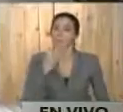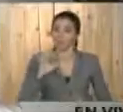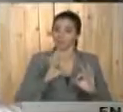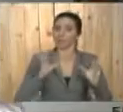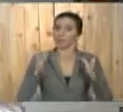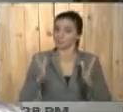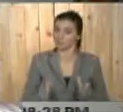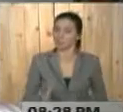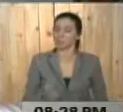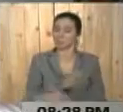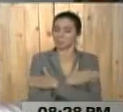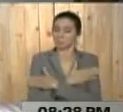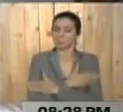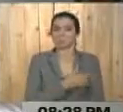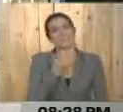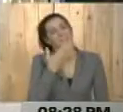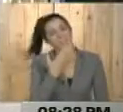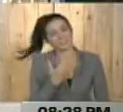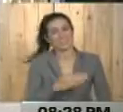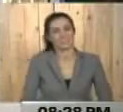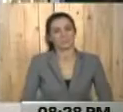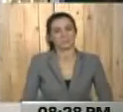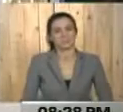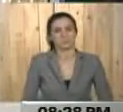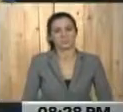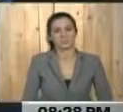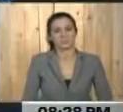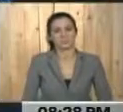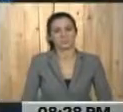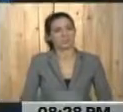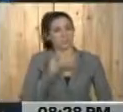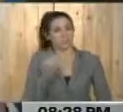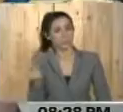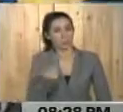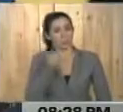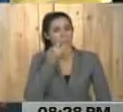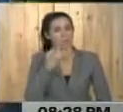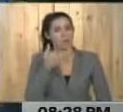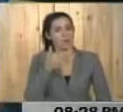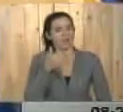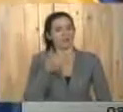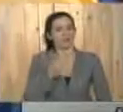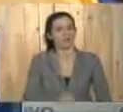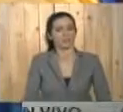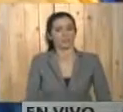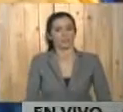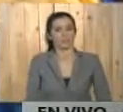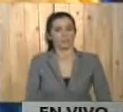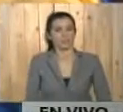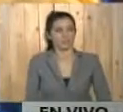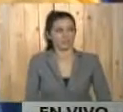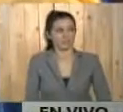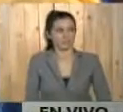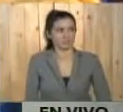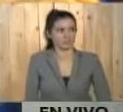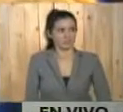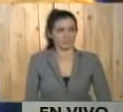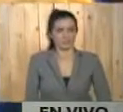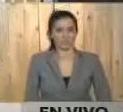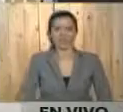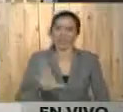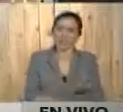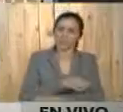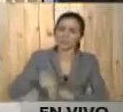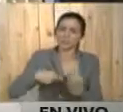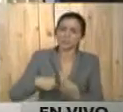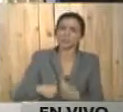también. Gracias. ¿Verdad? Son muy buenos. O sea, que ustedes vean el milagro que se hace. La canción necesaria